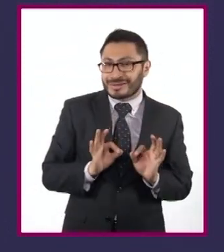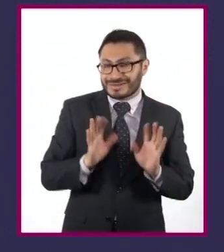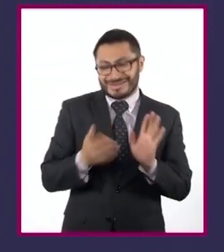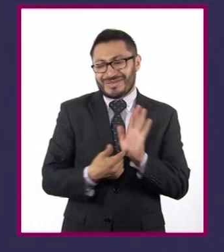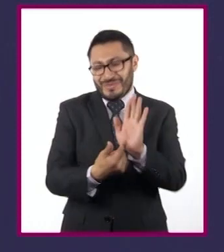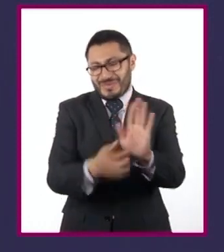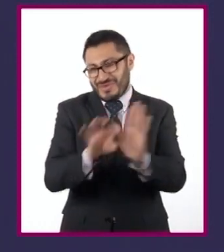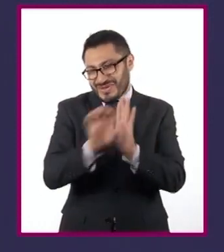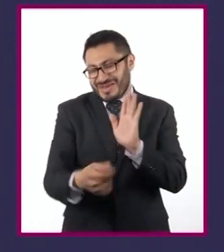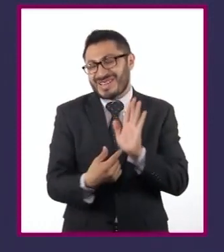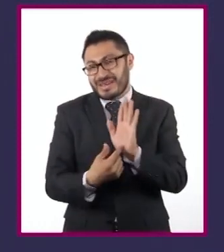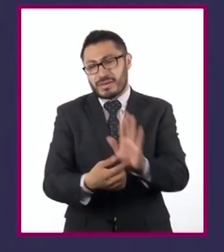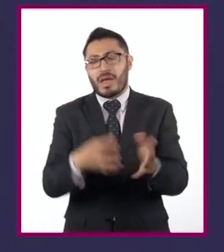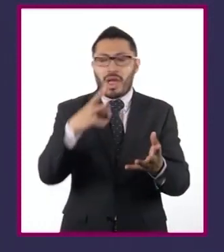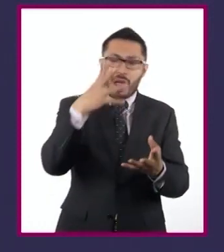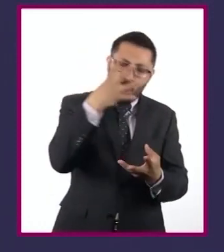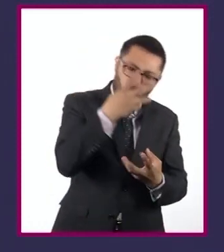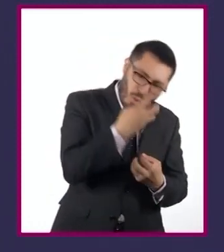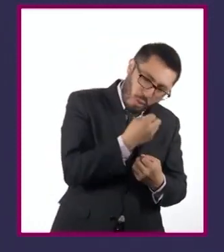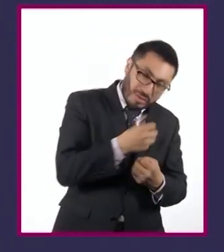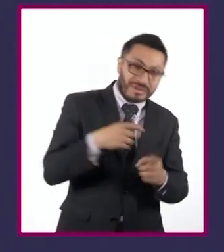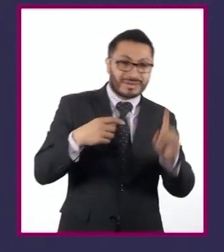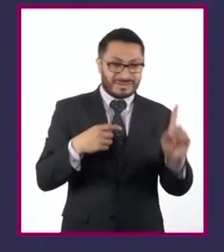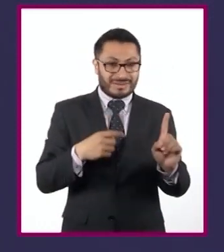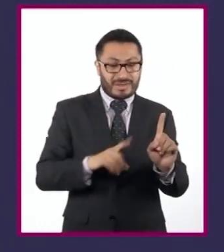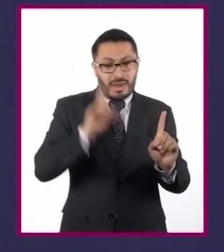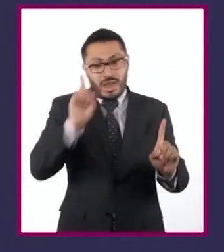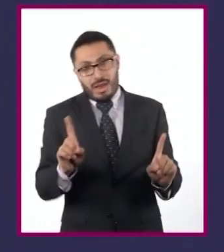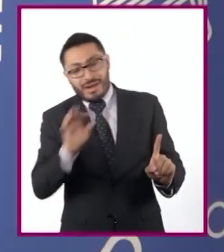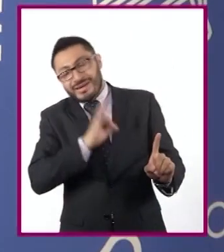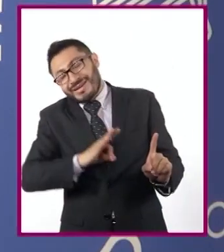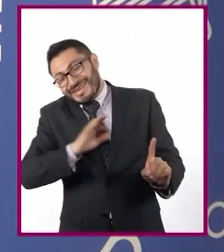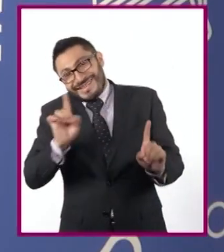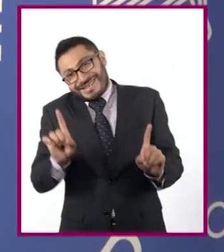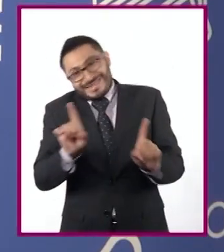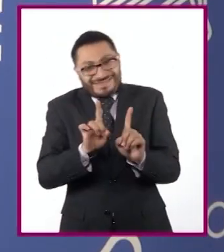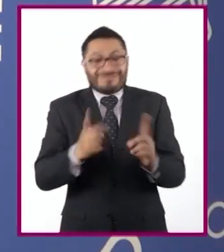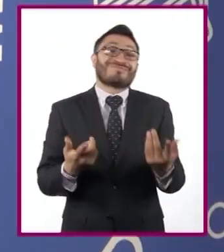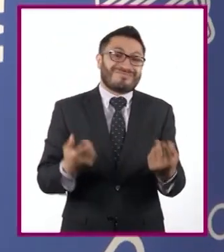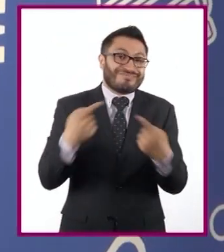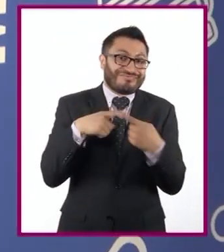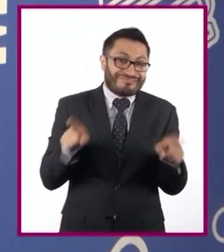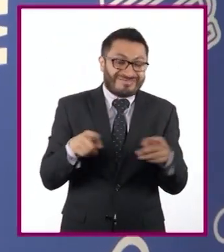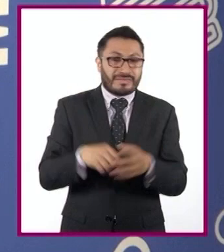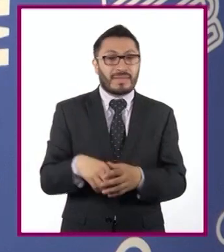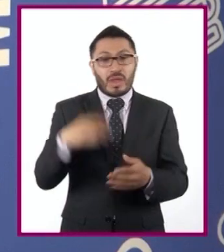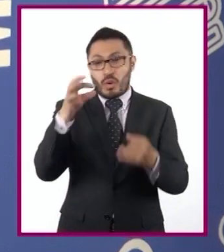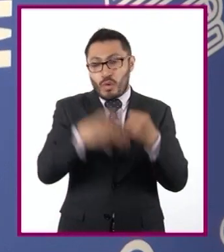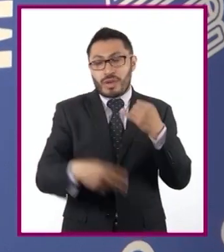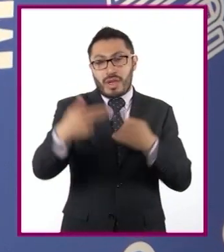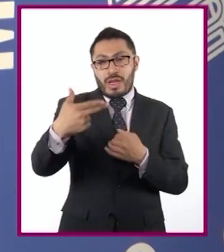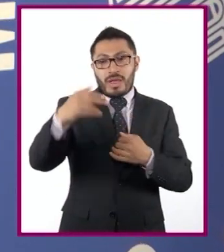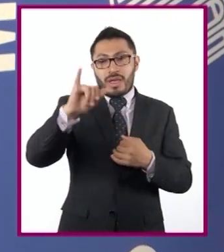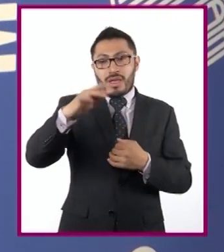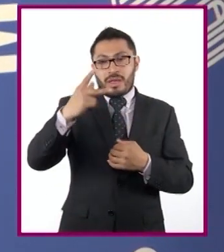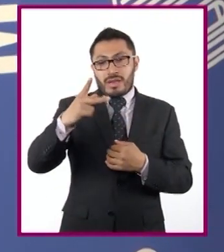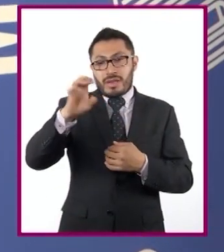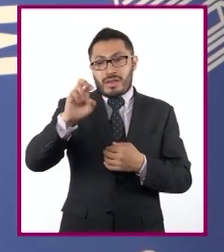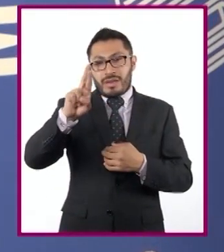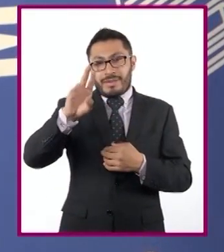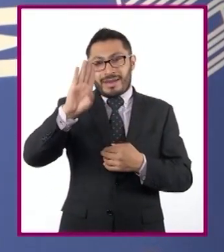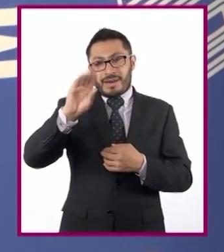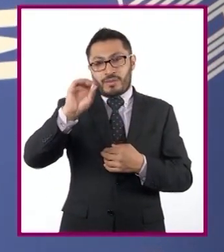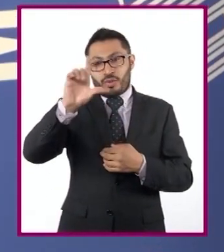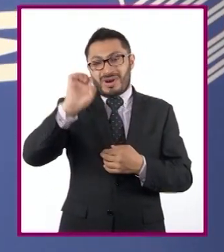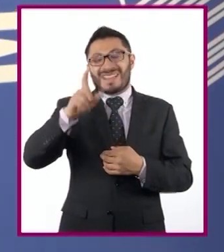ejemplo que vimos de triste y feliz. Y por último, la hipérbole, que es un recurso que se utiliza